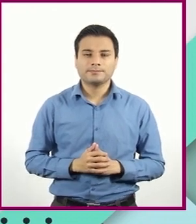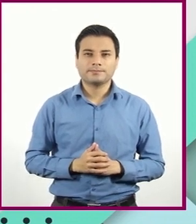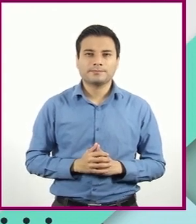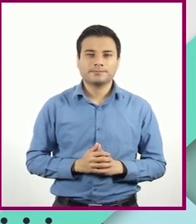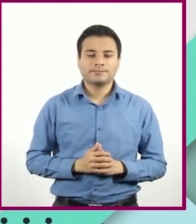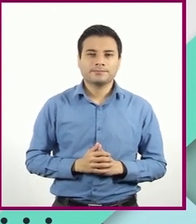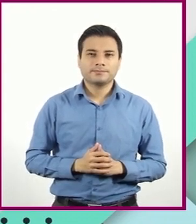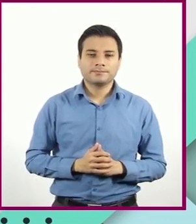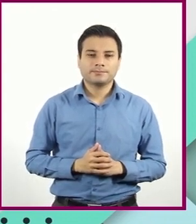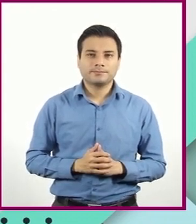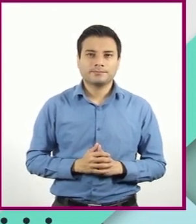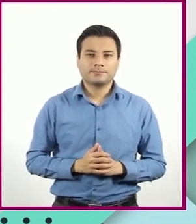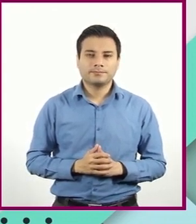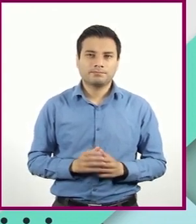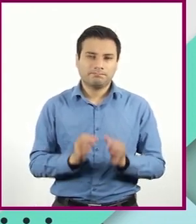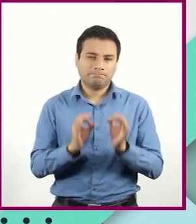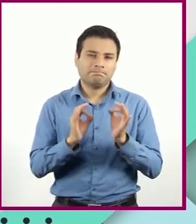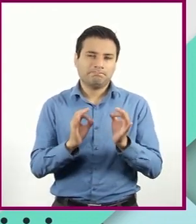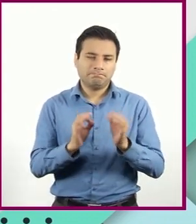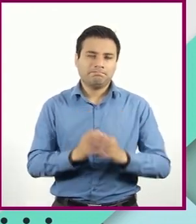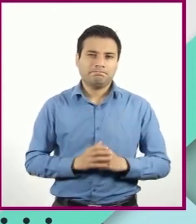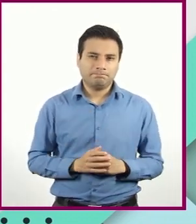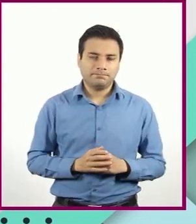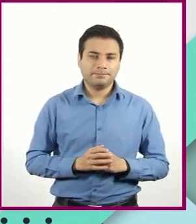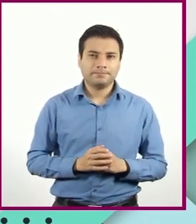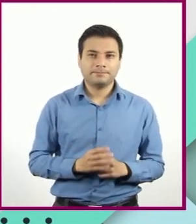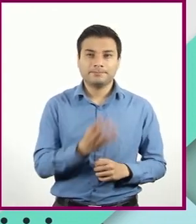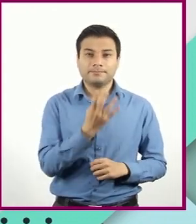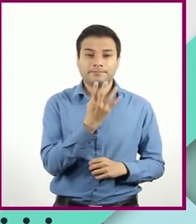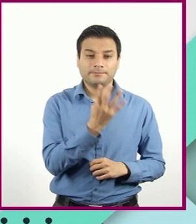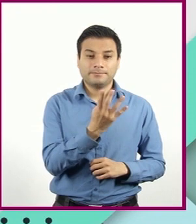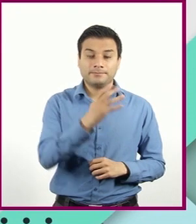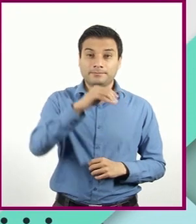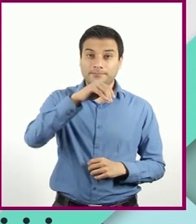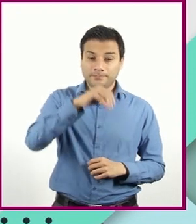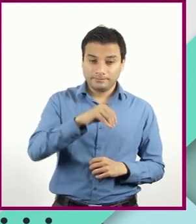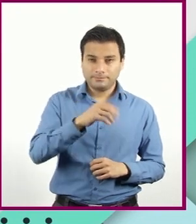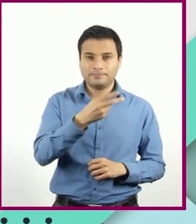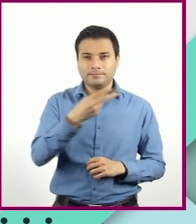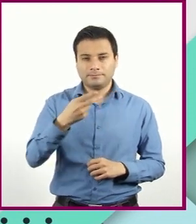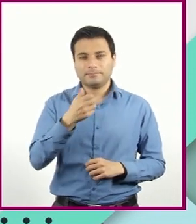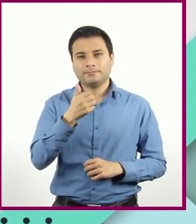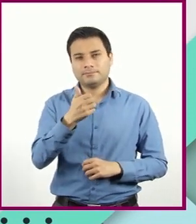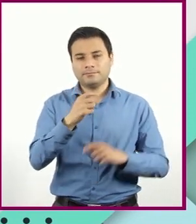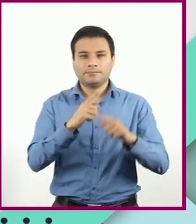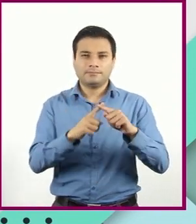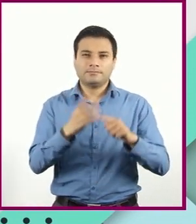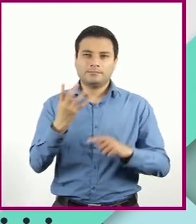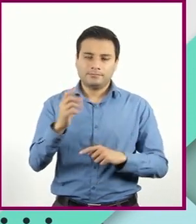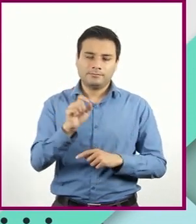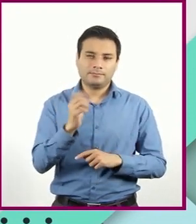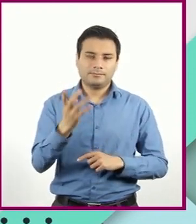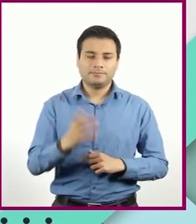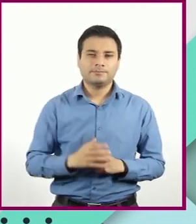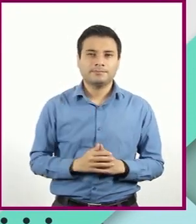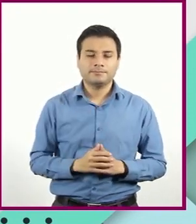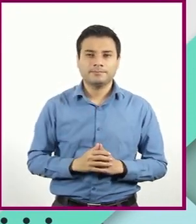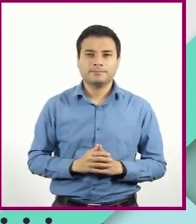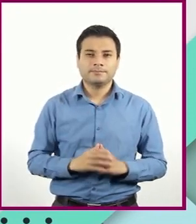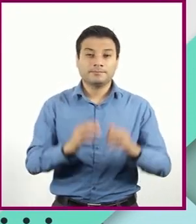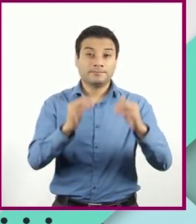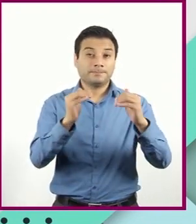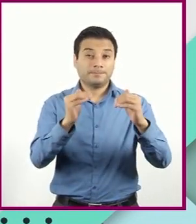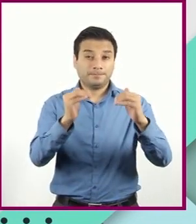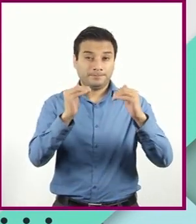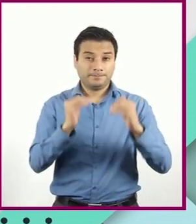nos da como resultado 3m es igual a 6 por 4, que equivale a 24. Tenemos ahora